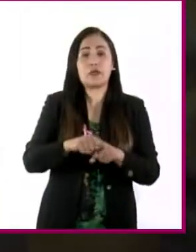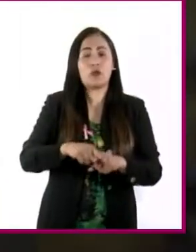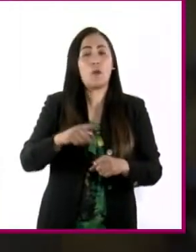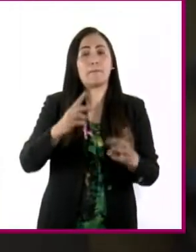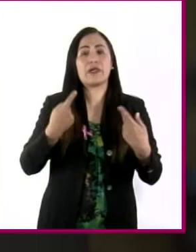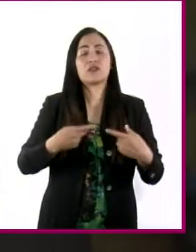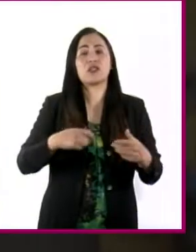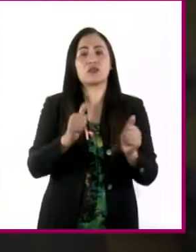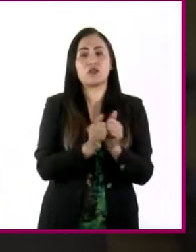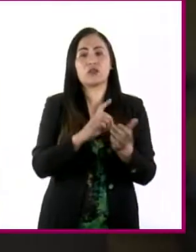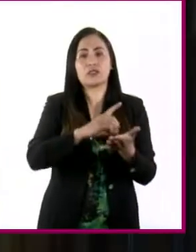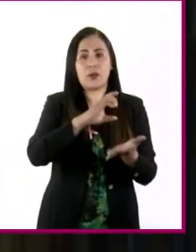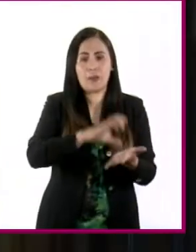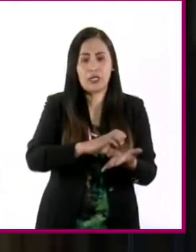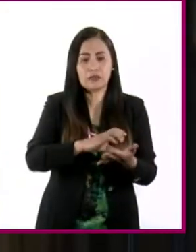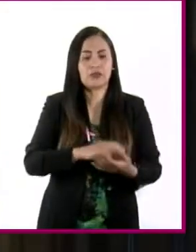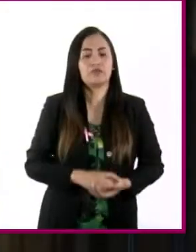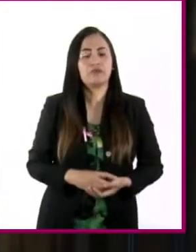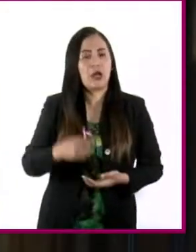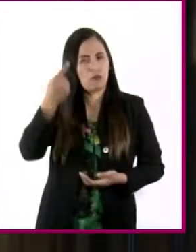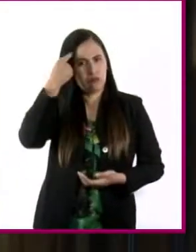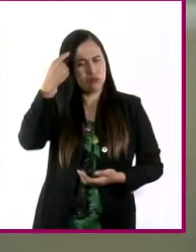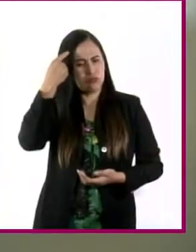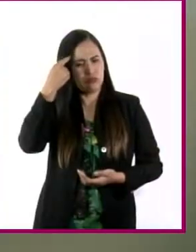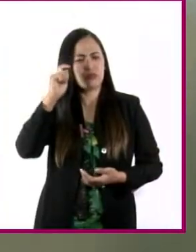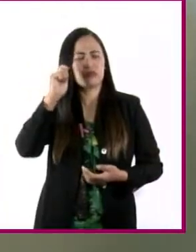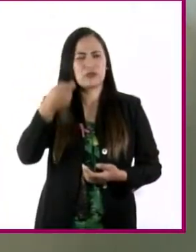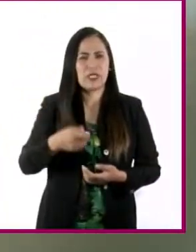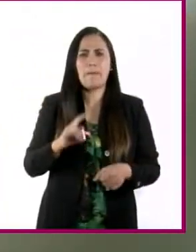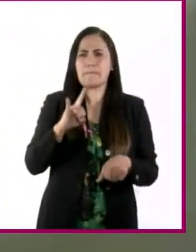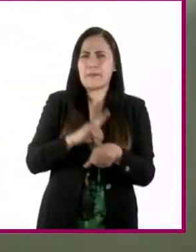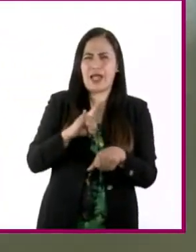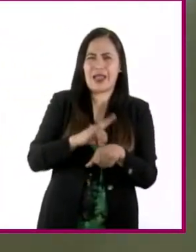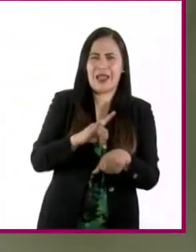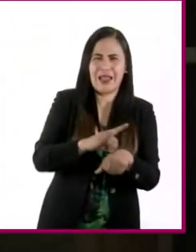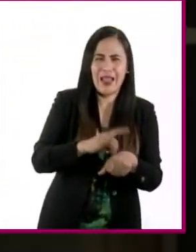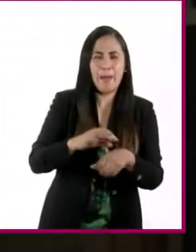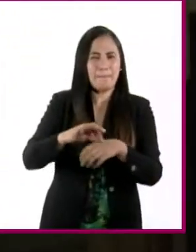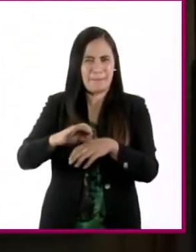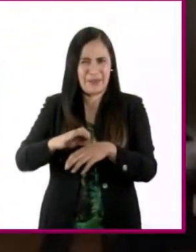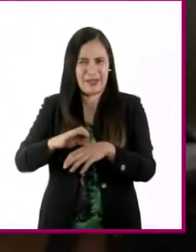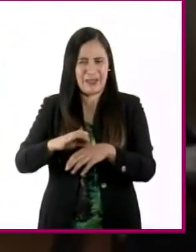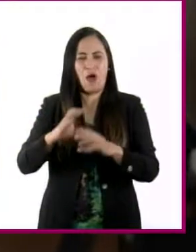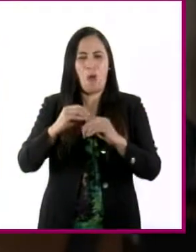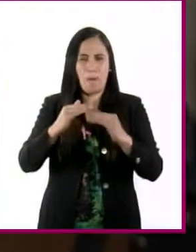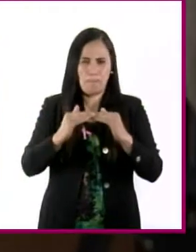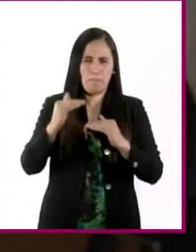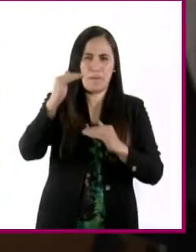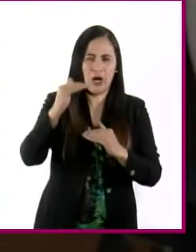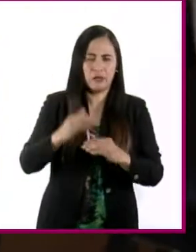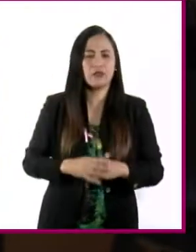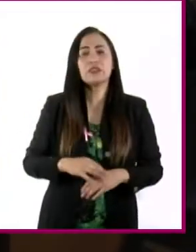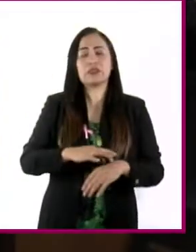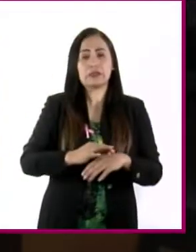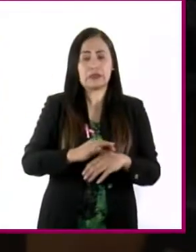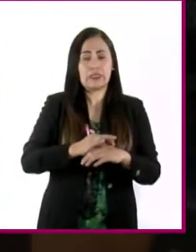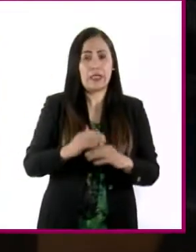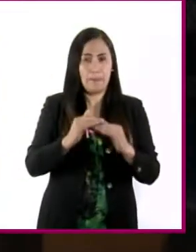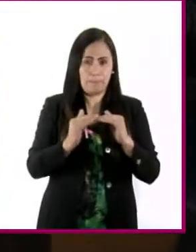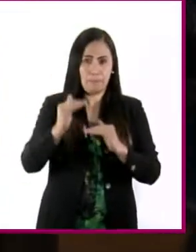descripción que una voz da sobre las acciones que están sucediendo en pantalla. En cuanto a las personas con discapacidad auditiva, se podría decir que hay